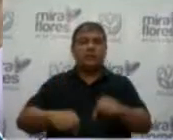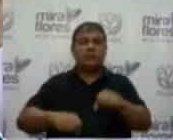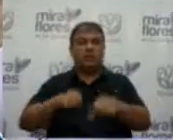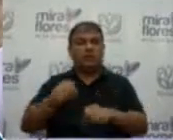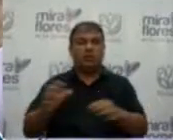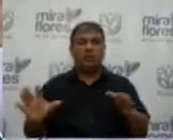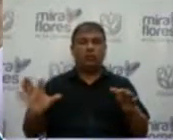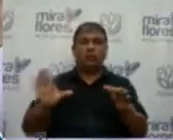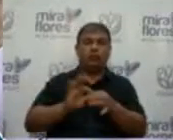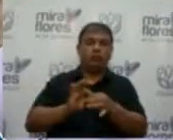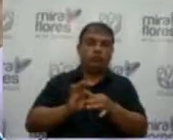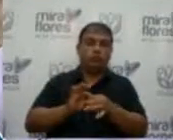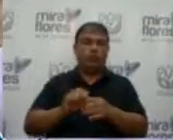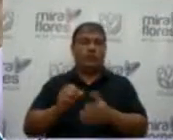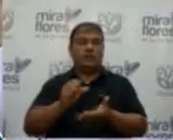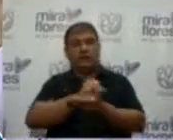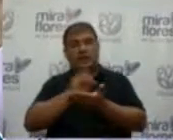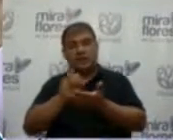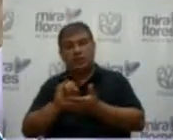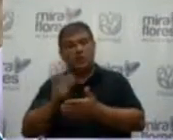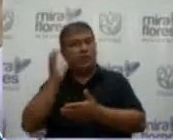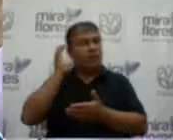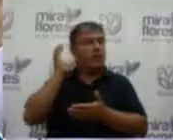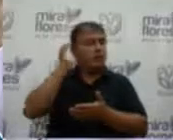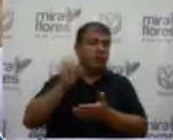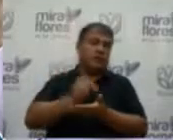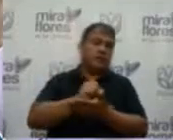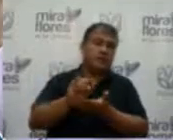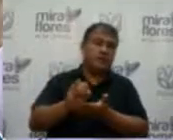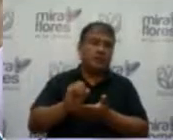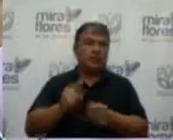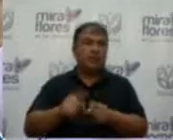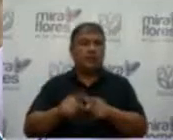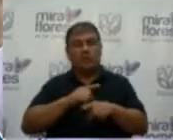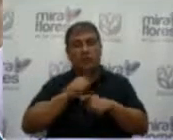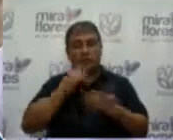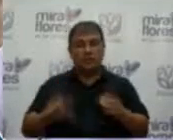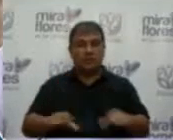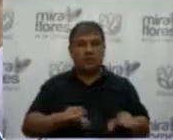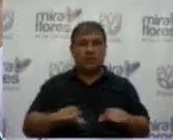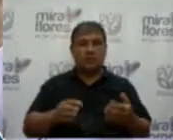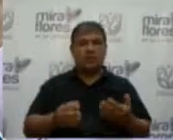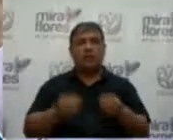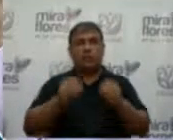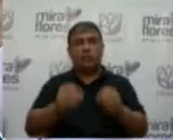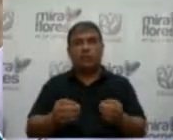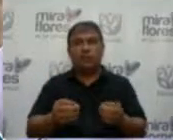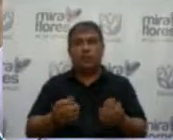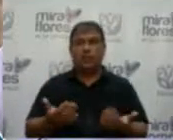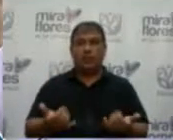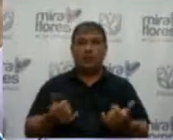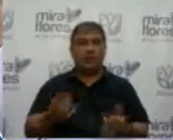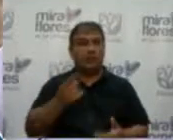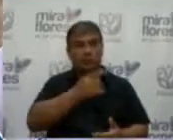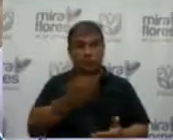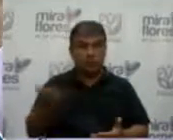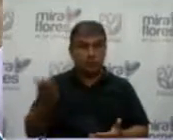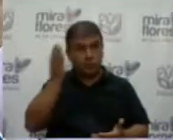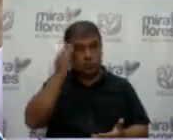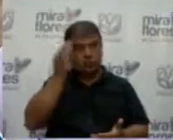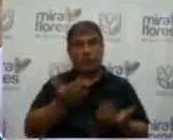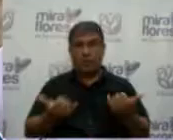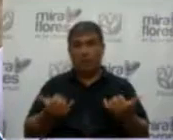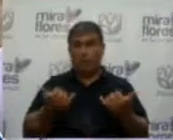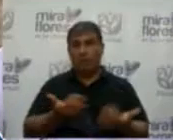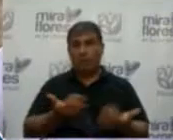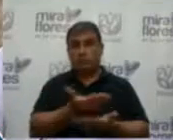distritos de Miraflores con San Isidro, San Isidro con Miraflores. Y eso es lo que estamos poniendo a conocimiento del Consejo el día de